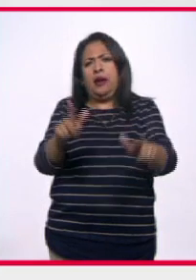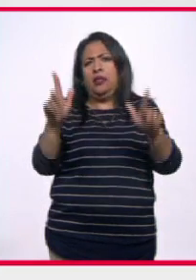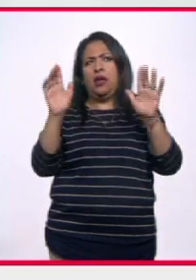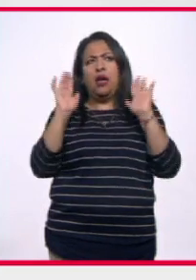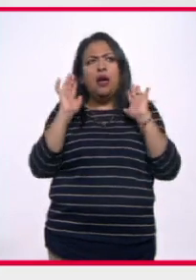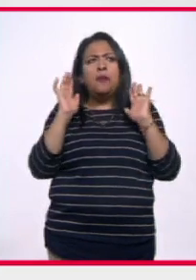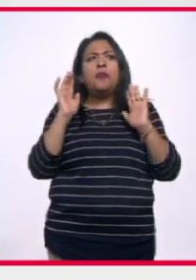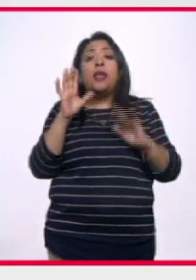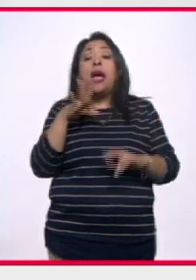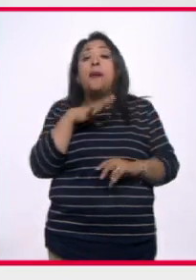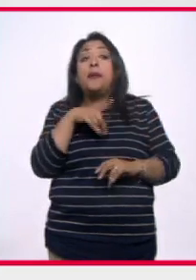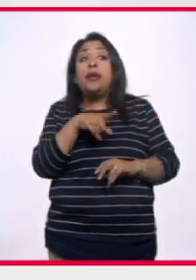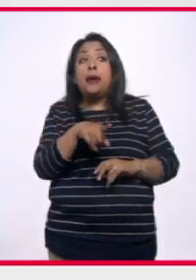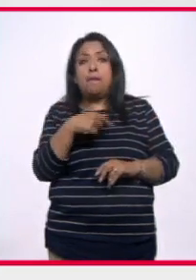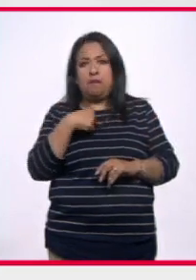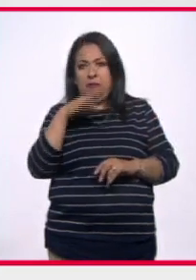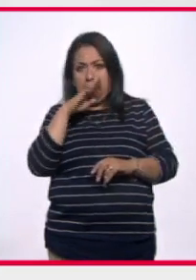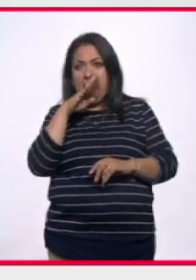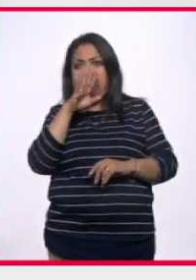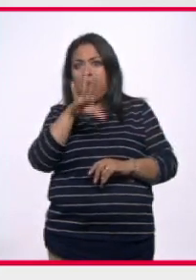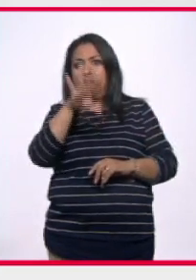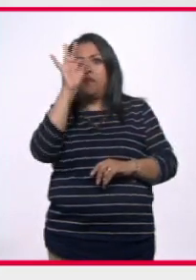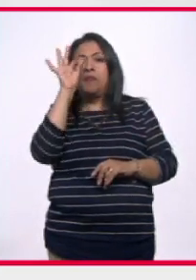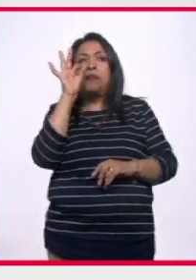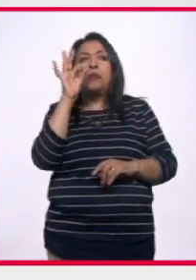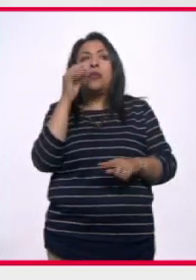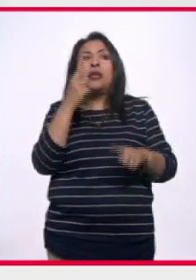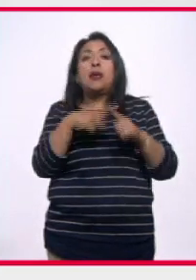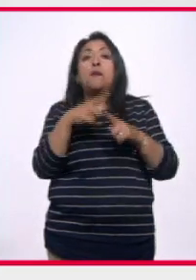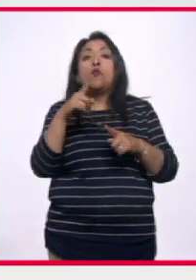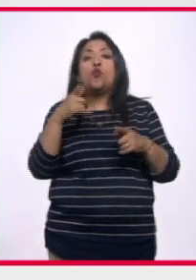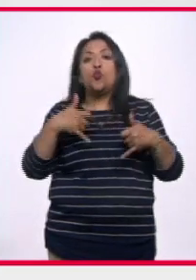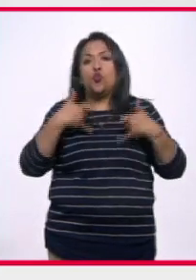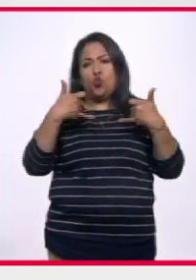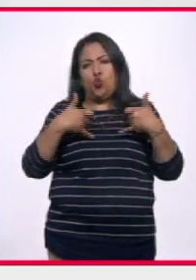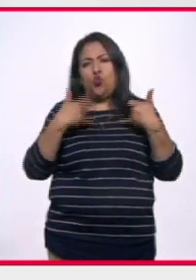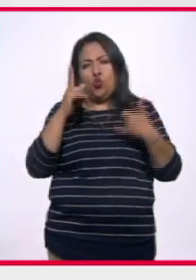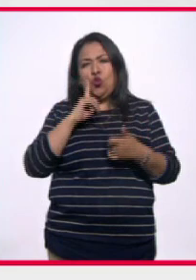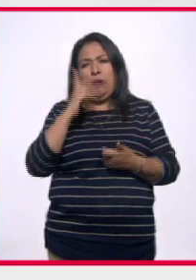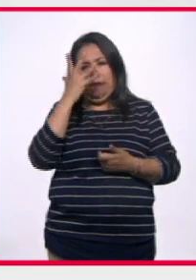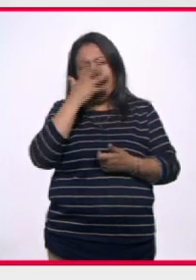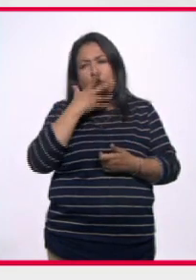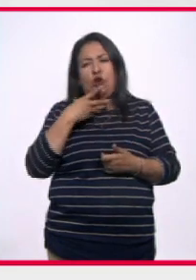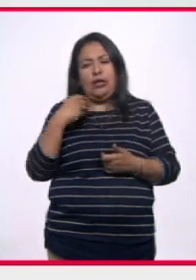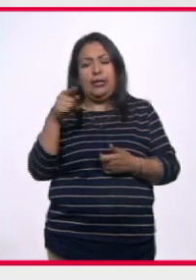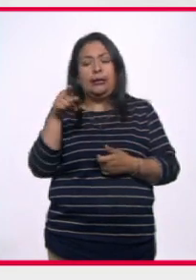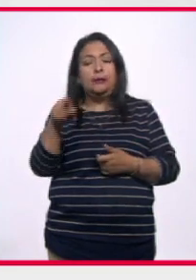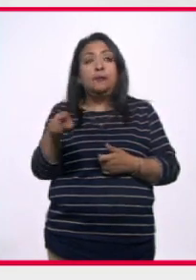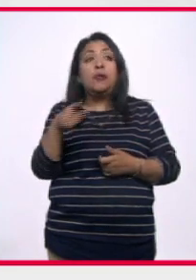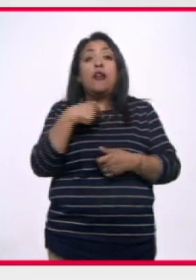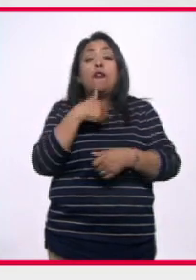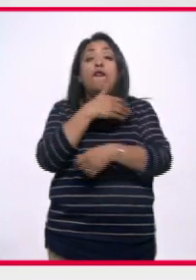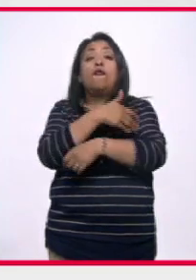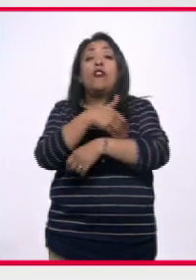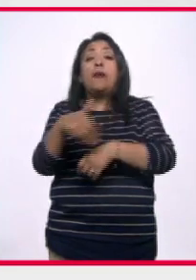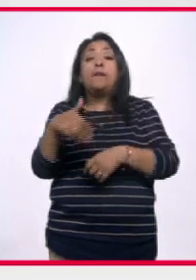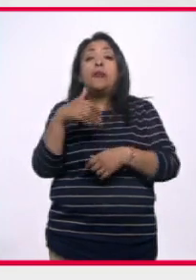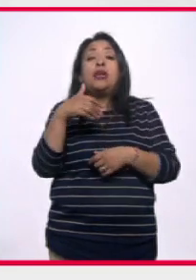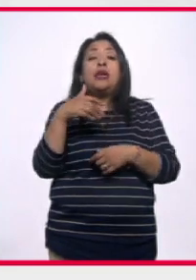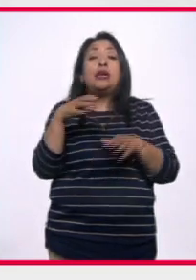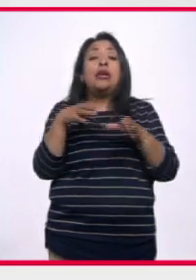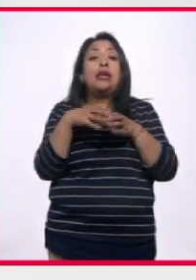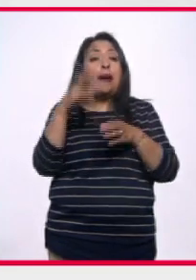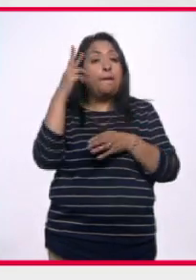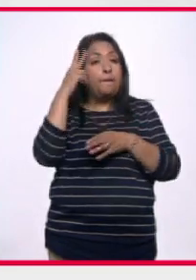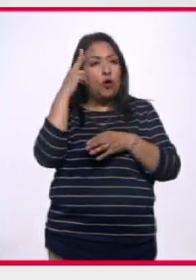conseguimos mi mamá consiguió a unas muchachas muy lindas que eran de familia porfiriana